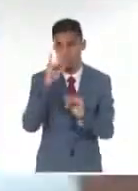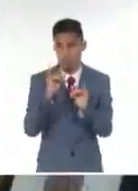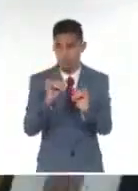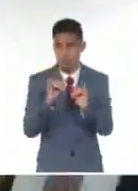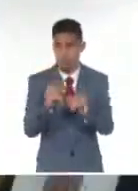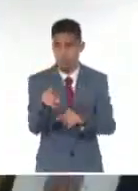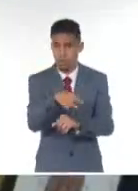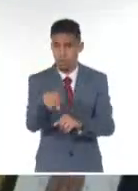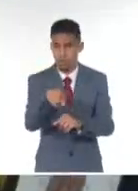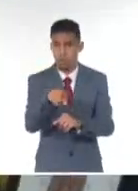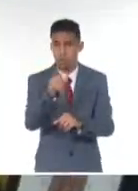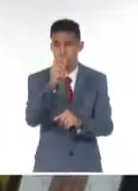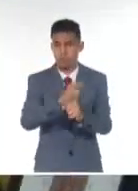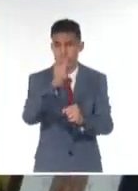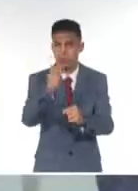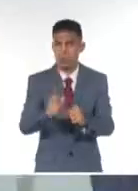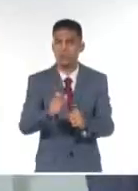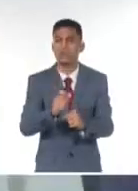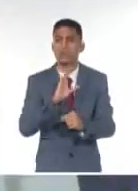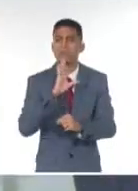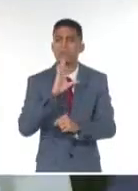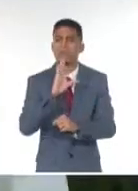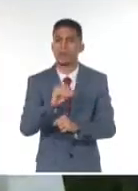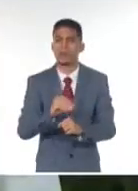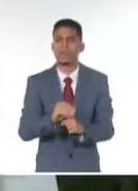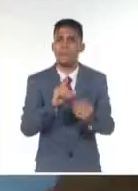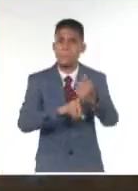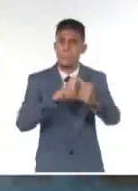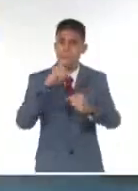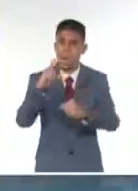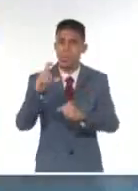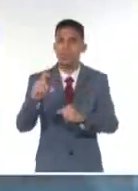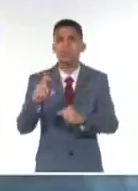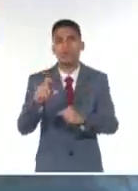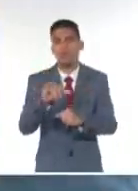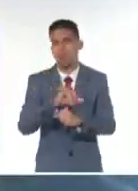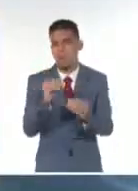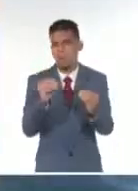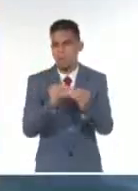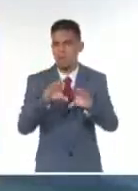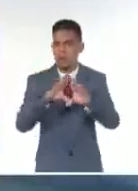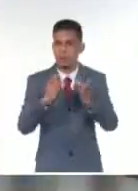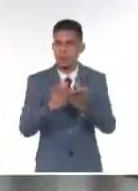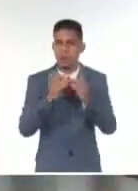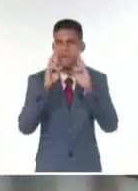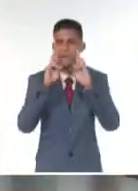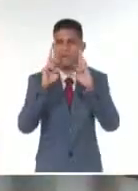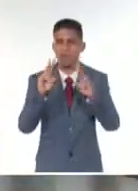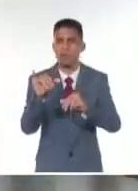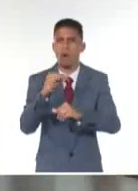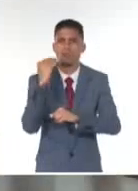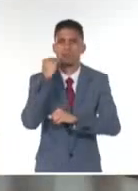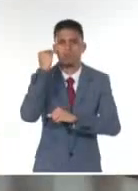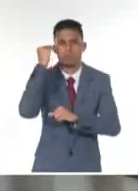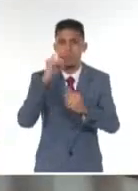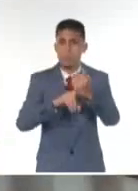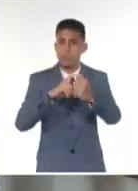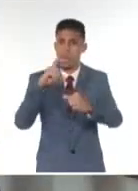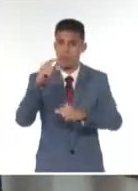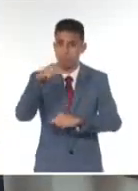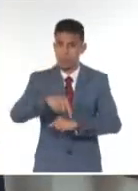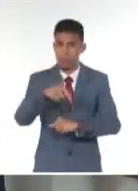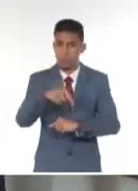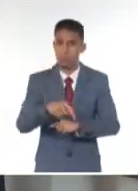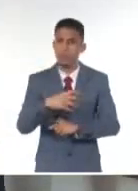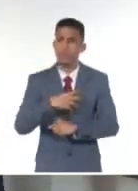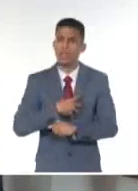homenajeados coincidieron en afirmar que el partido ha sido decisivo en su formación y permanente superación. El partido en la actualidad tiene